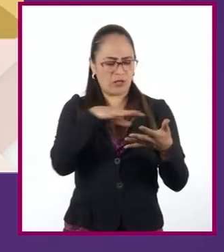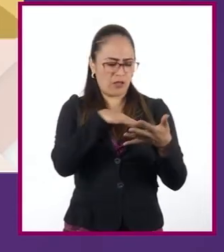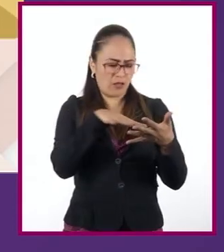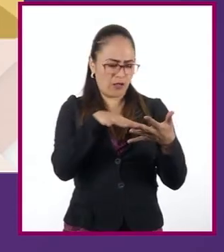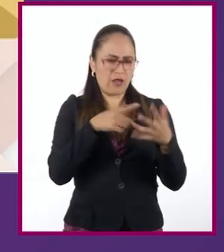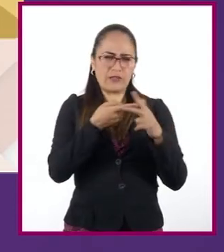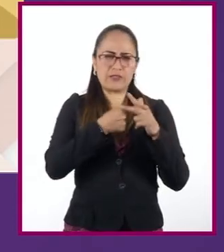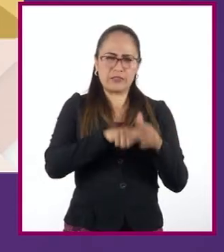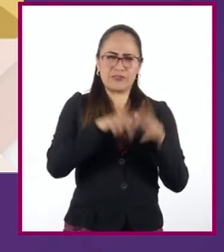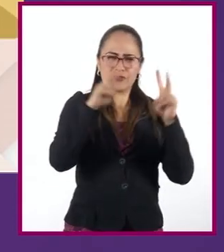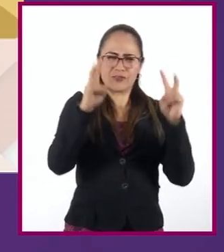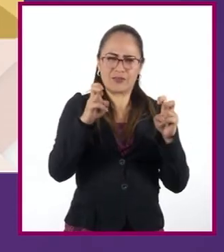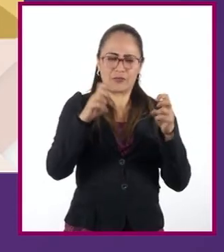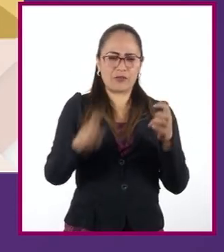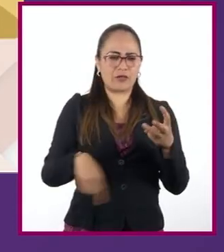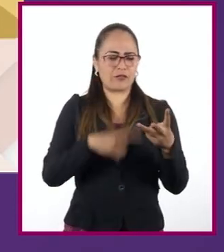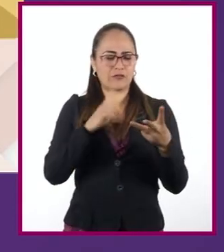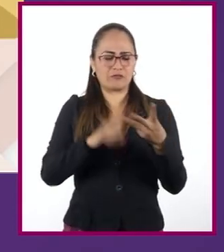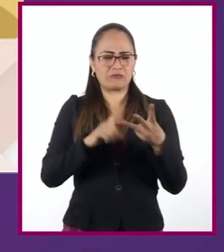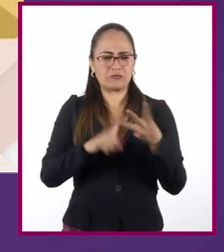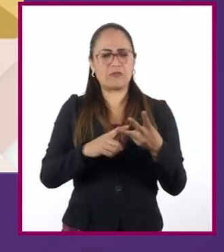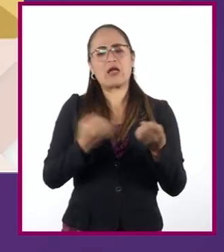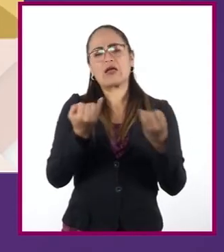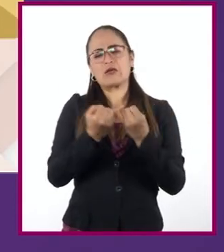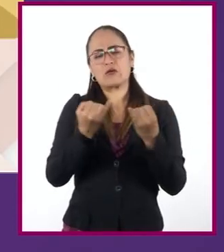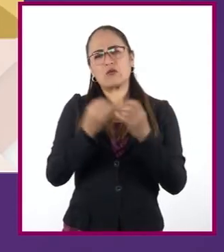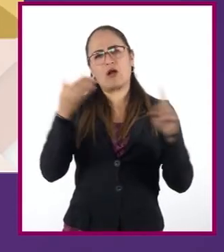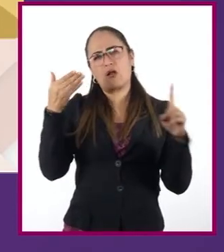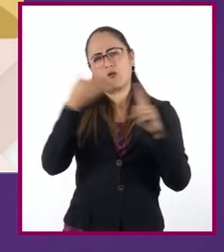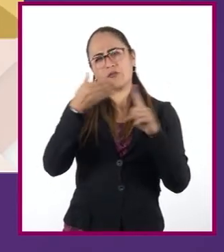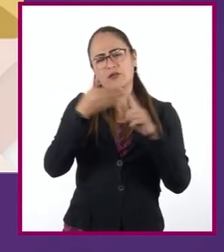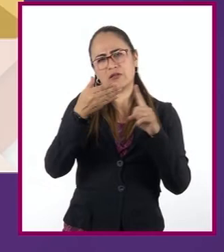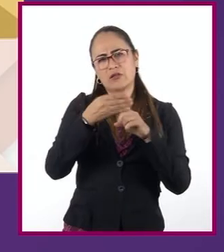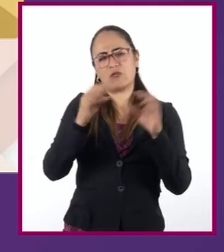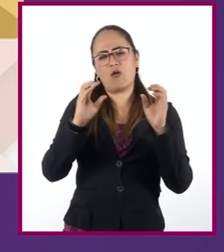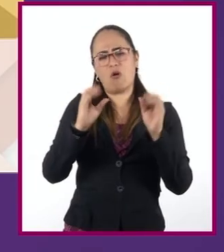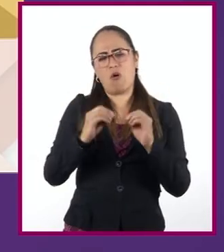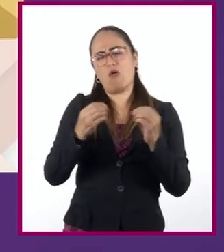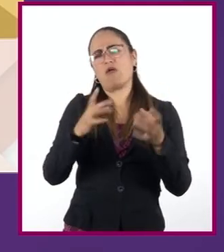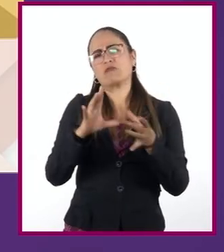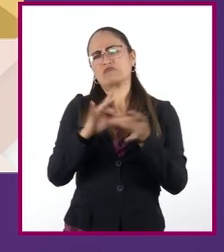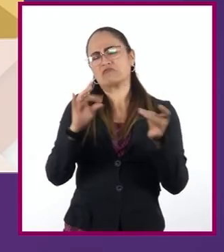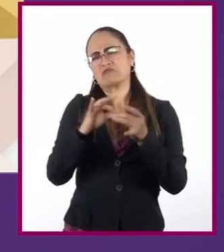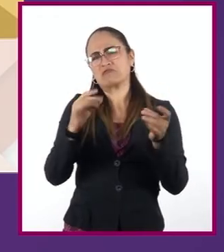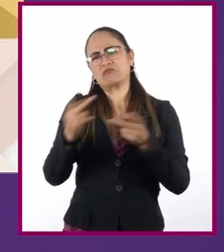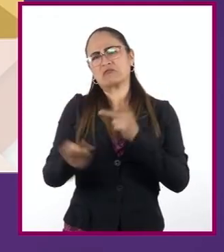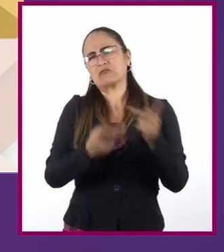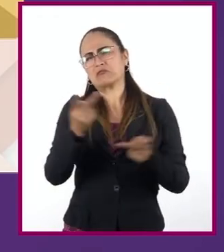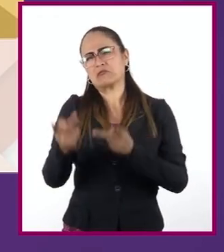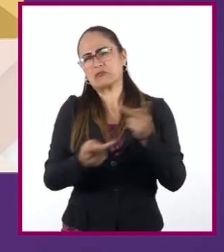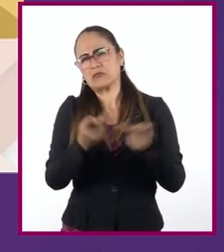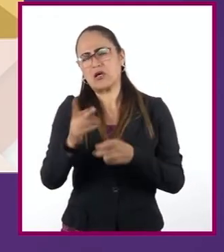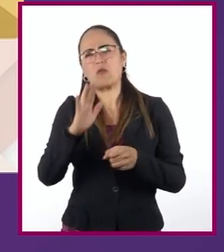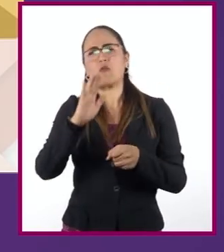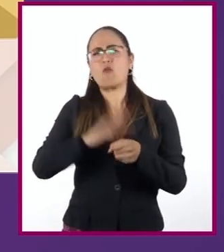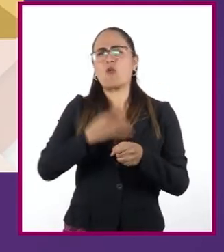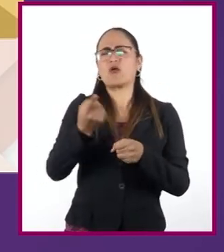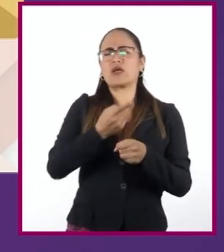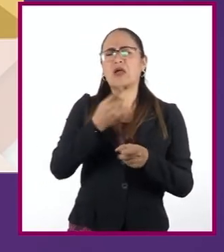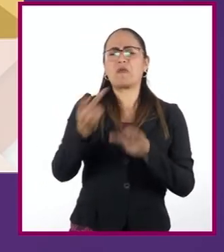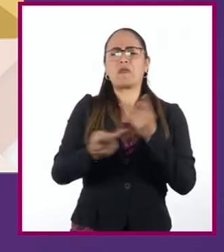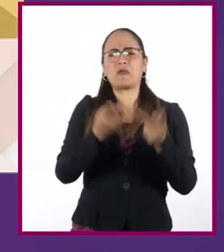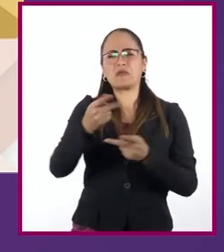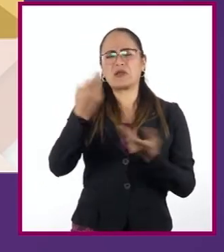introducirse al tema. También pueden incluir el objetivo y la justificación de la encuesta, es decir, ¿por qué realizaron la